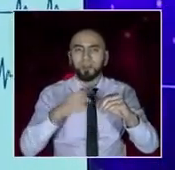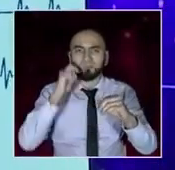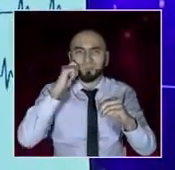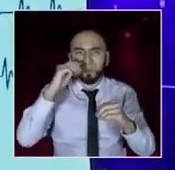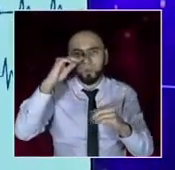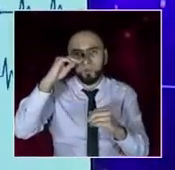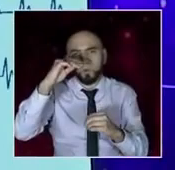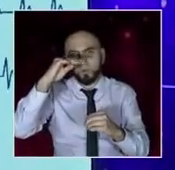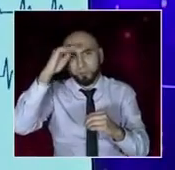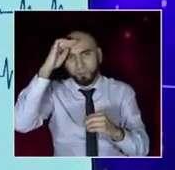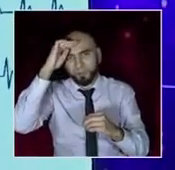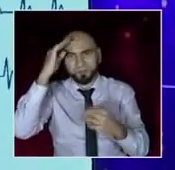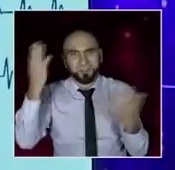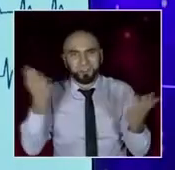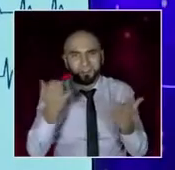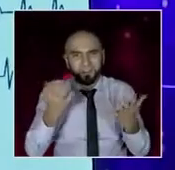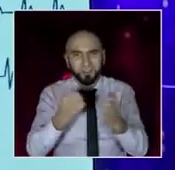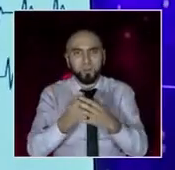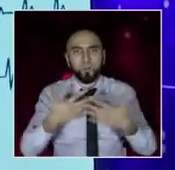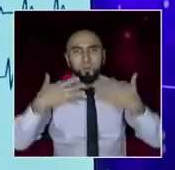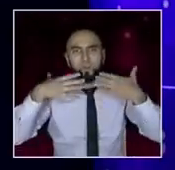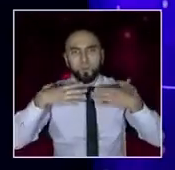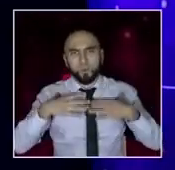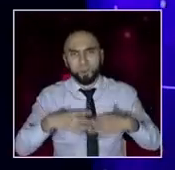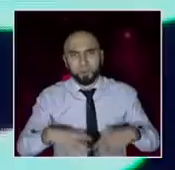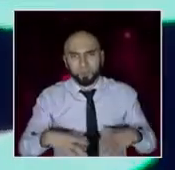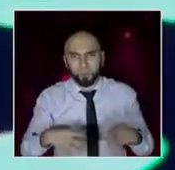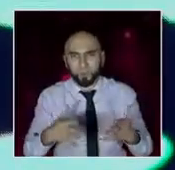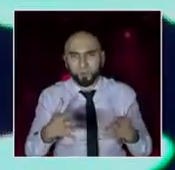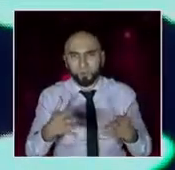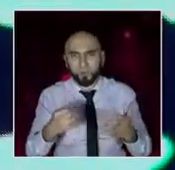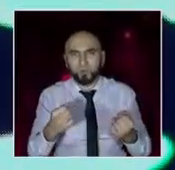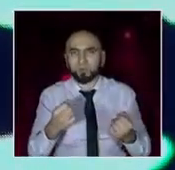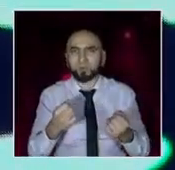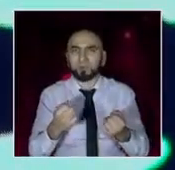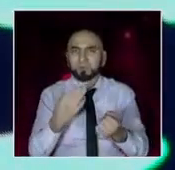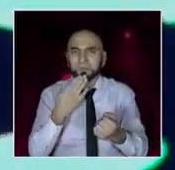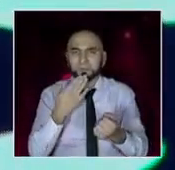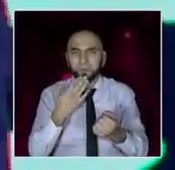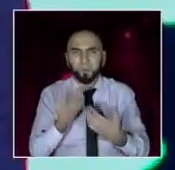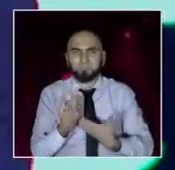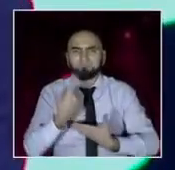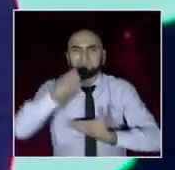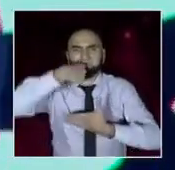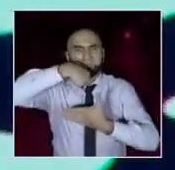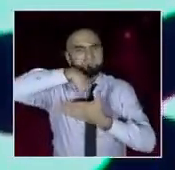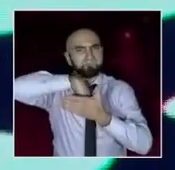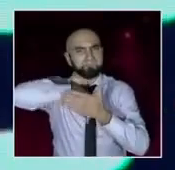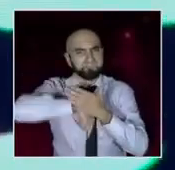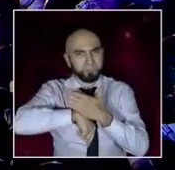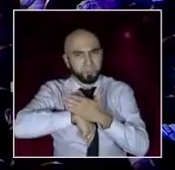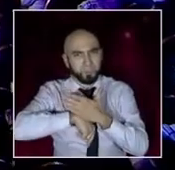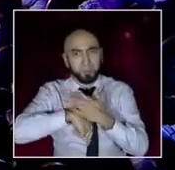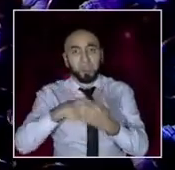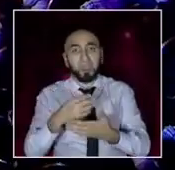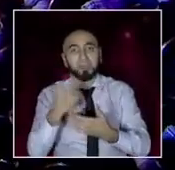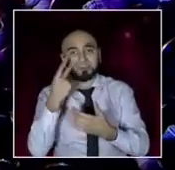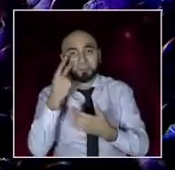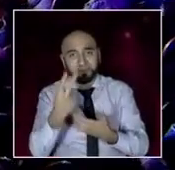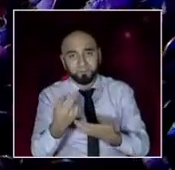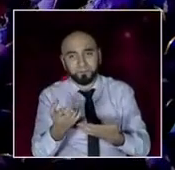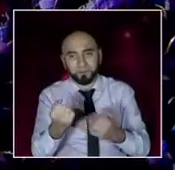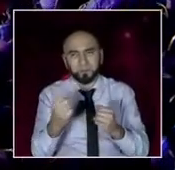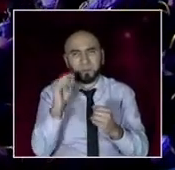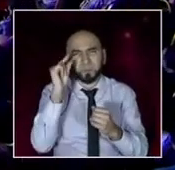cuerpo, dependiendo de las señales, no vienen solamente del mundo exterior, pero sino también de muy profundamente dentro del cuerpo. Así se ve en práctica, es un poco difícil de